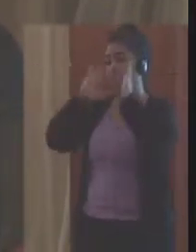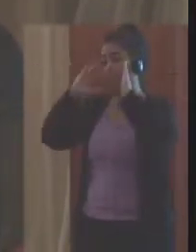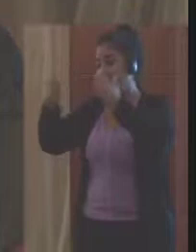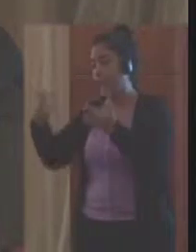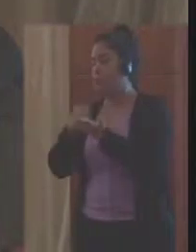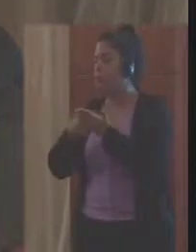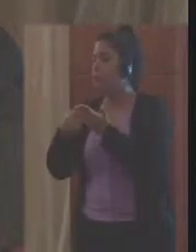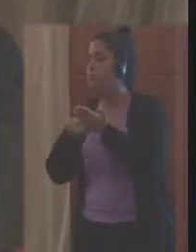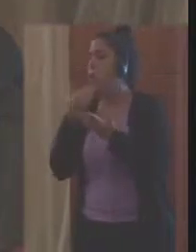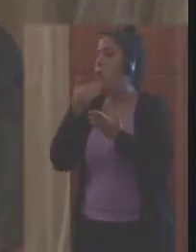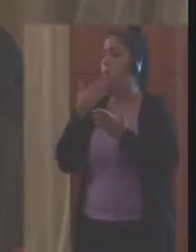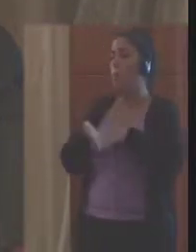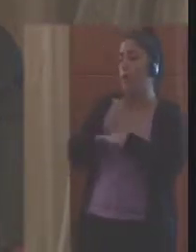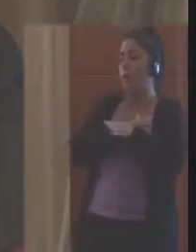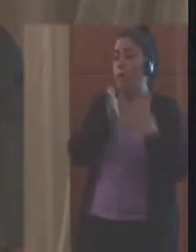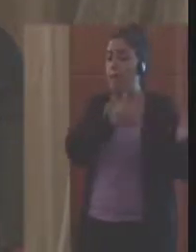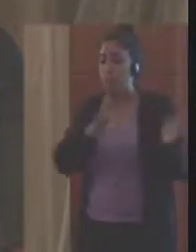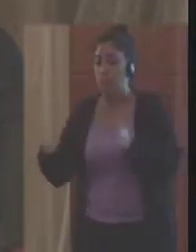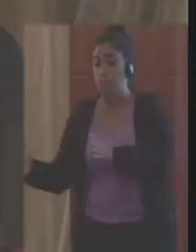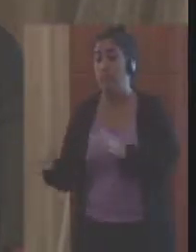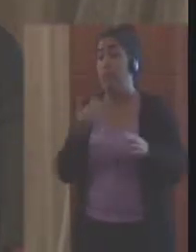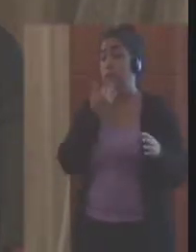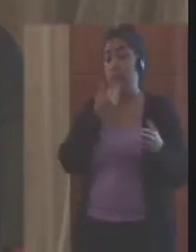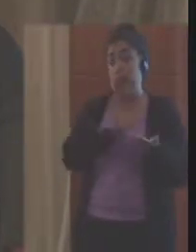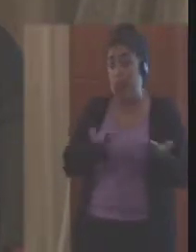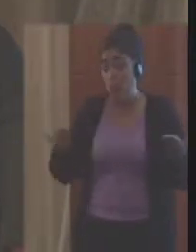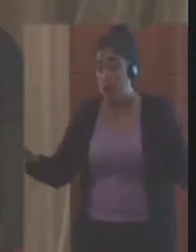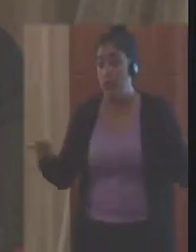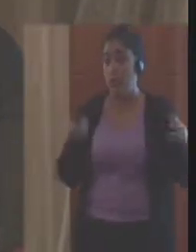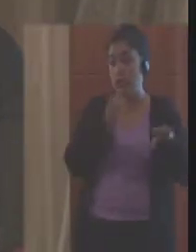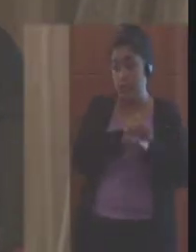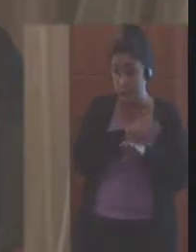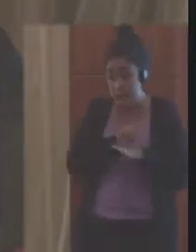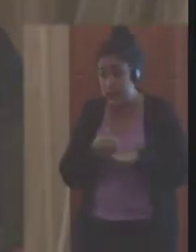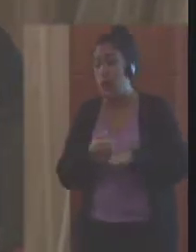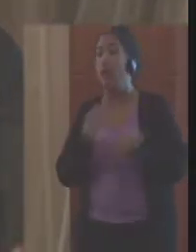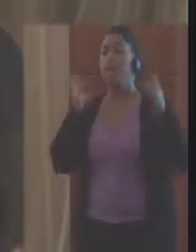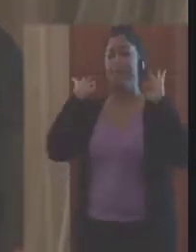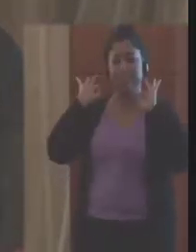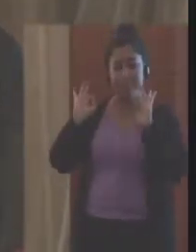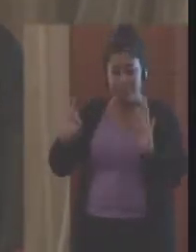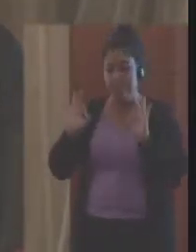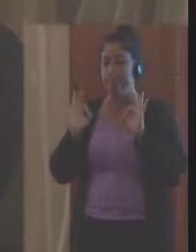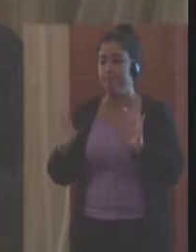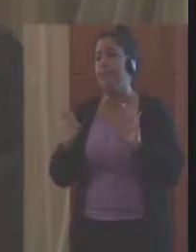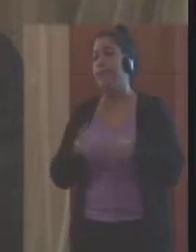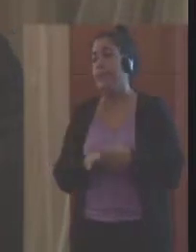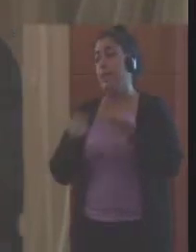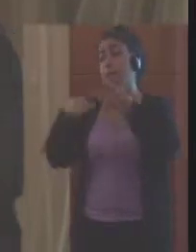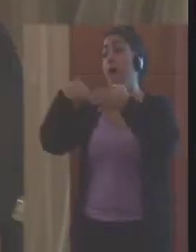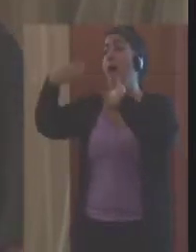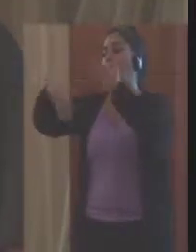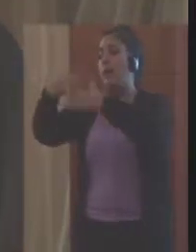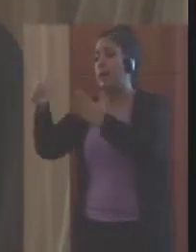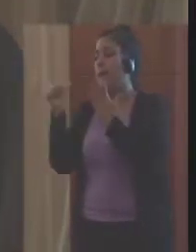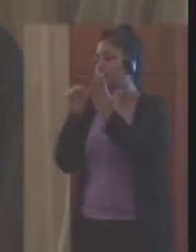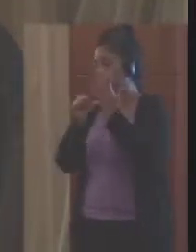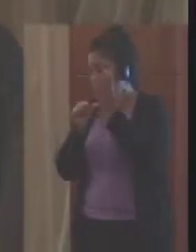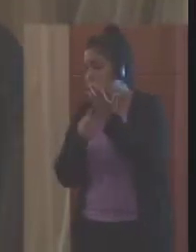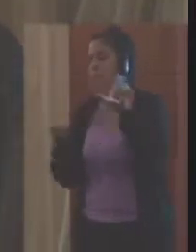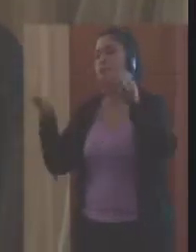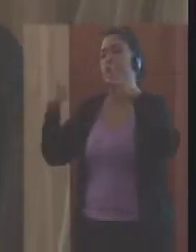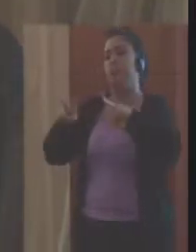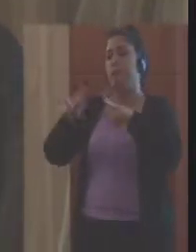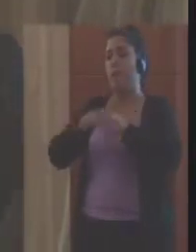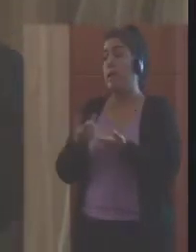and has preparación all para los major huracanes. ministries Tiene and a la mayoría de agencies las agencias and civil y ministerios society principales that we evaluate the representados, así como la capabilities